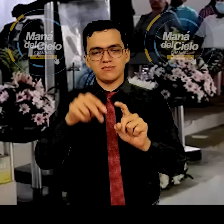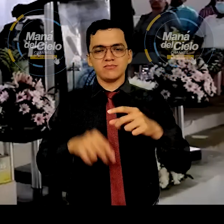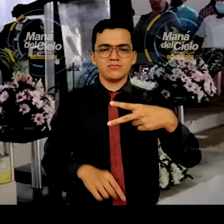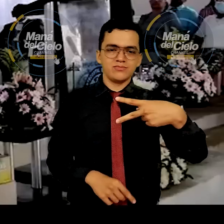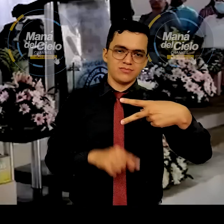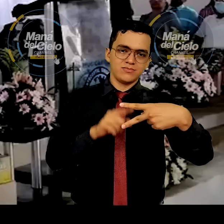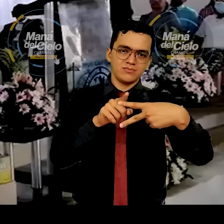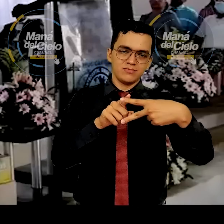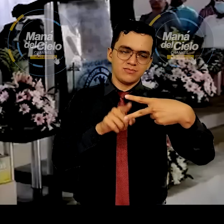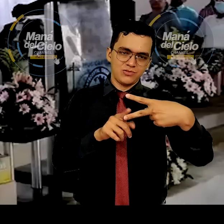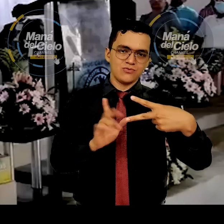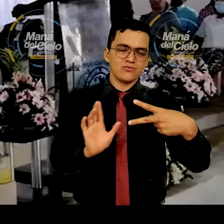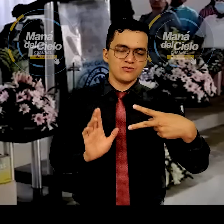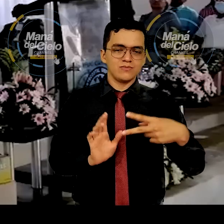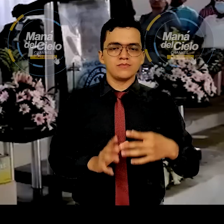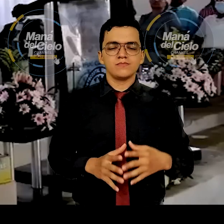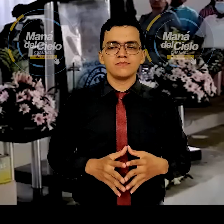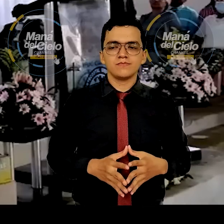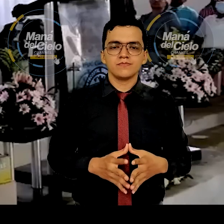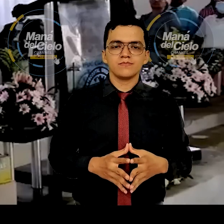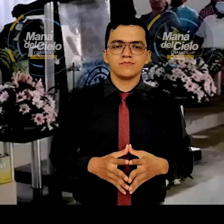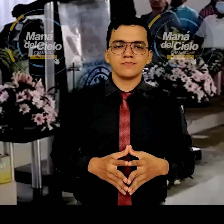Yo prediqué aquí. Bueno, está el templo así.